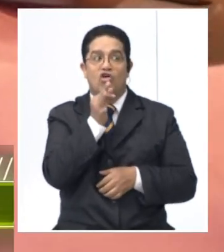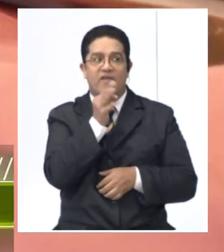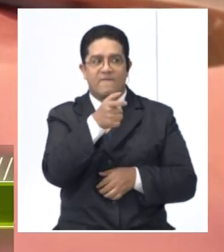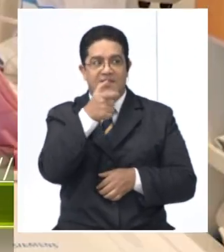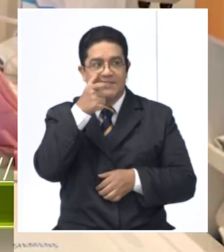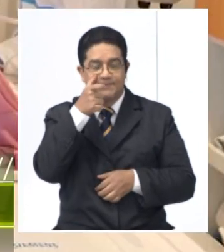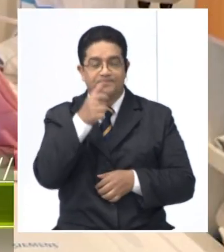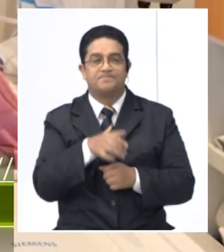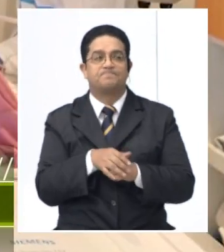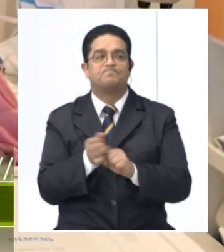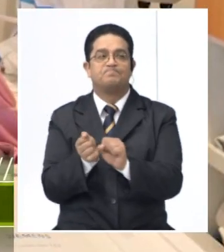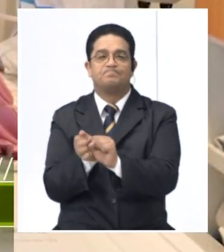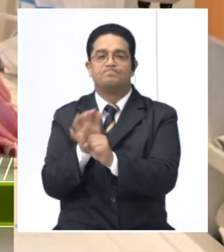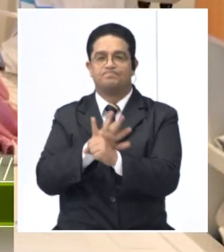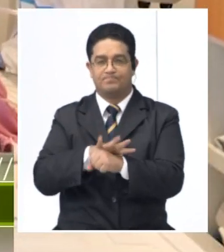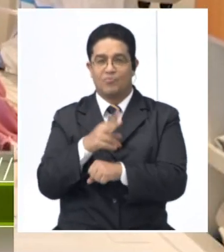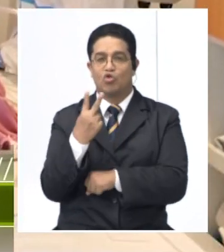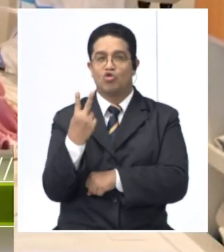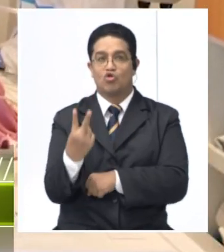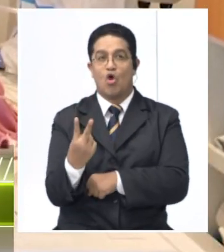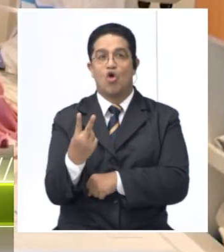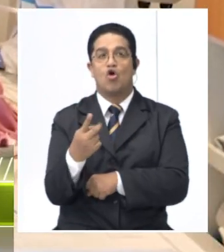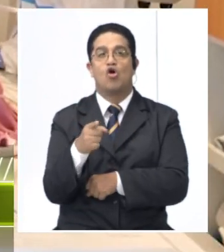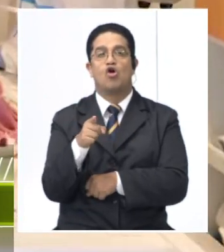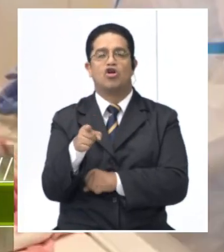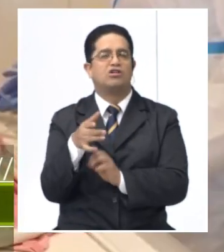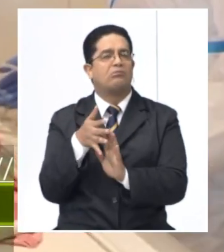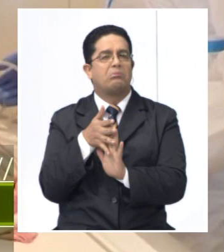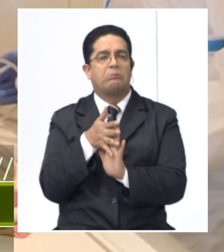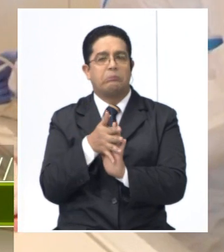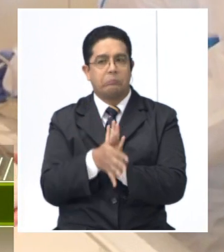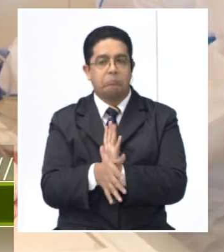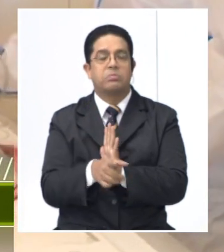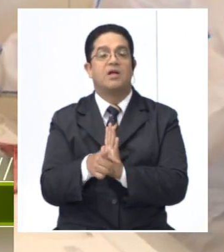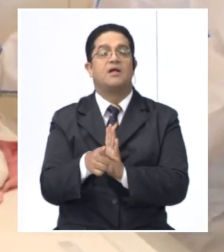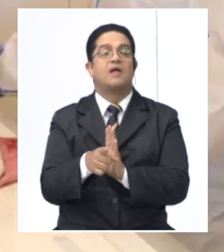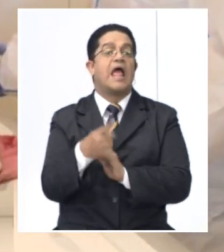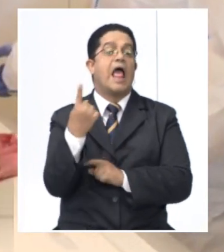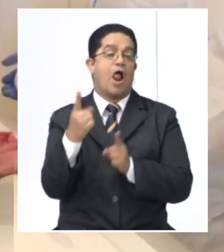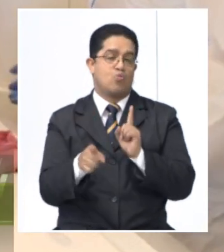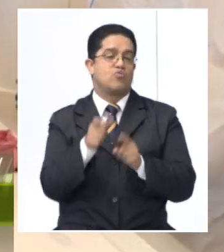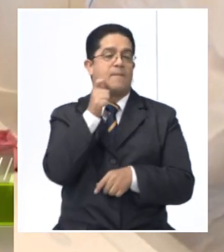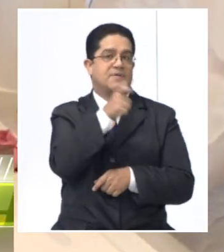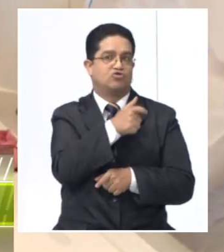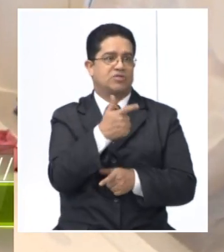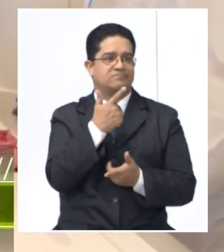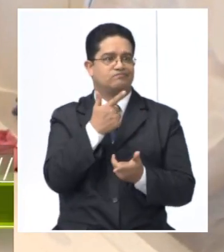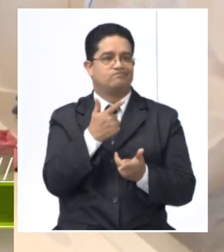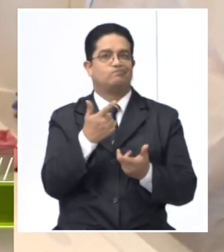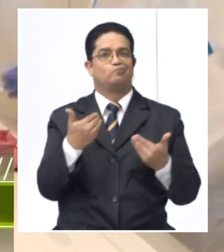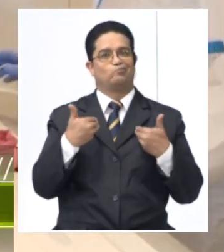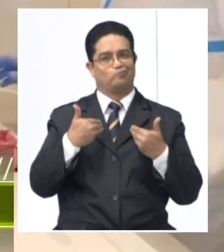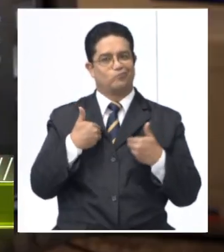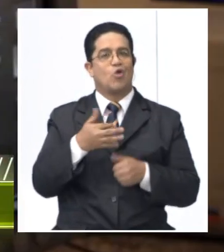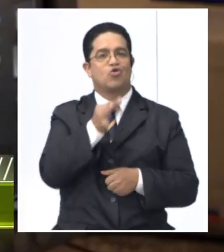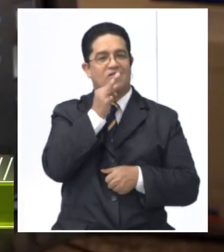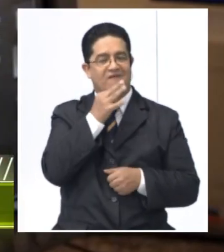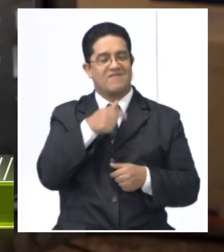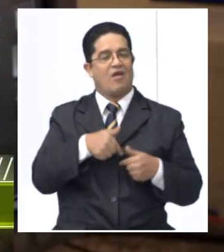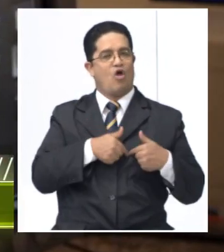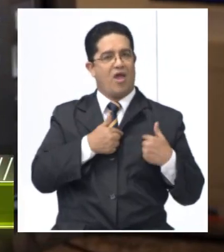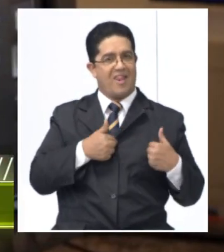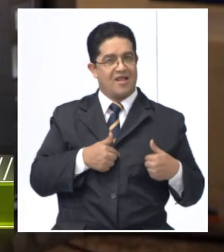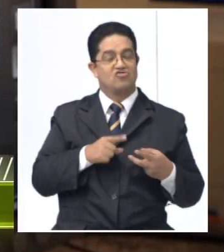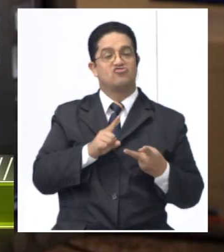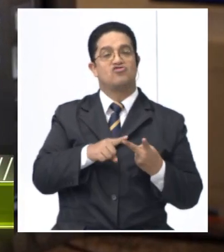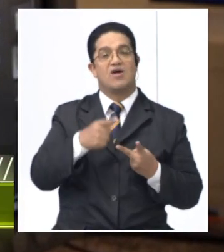El SARS-CoV-2 dejó como consecuencia el síndrome post-COVID, afectando el corazón, cerebro,